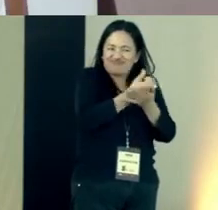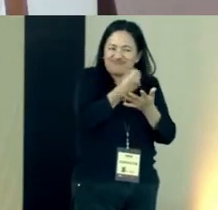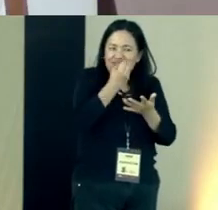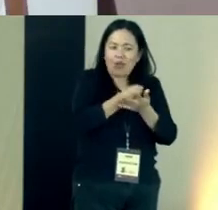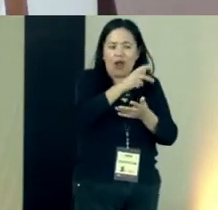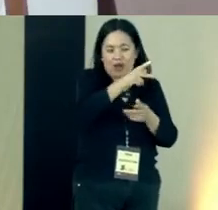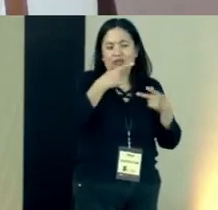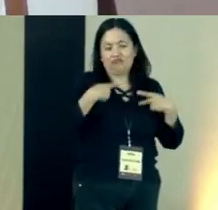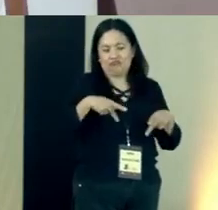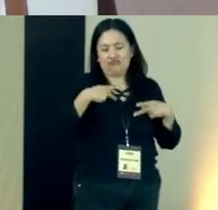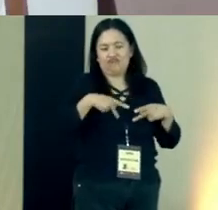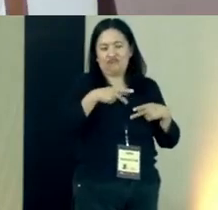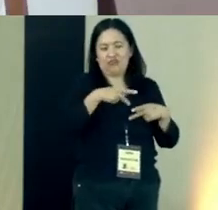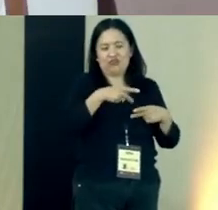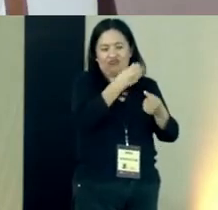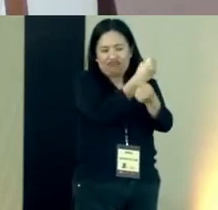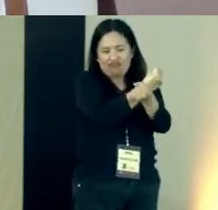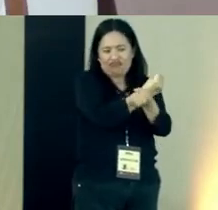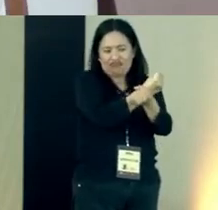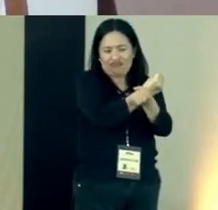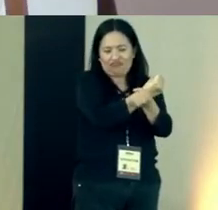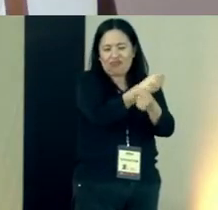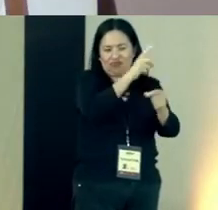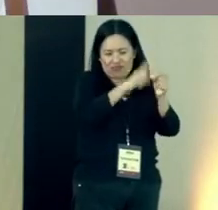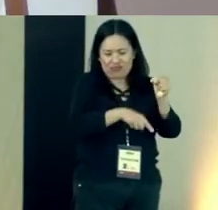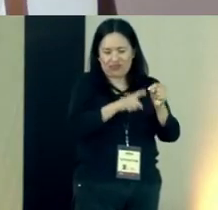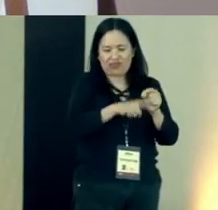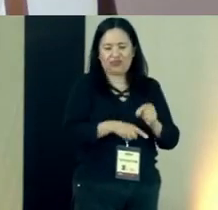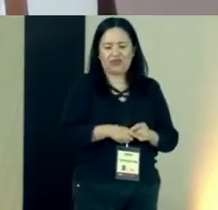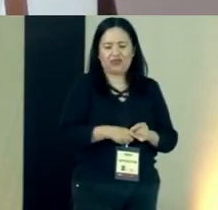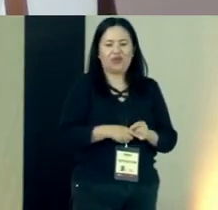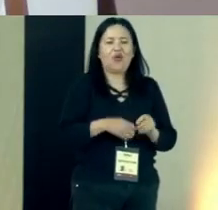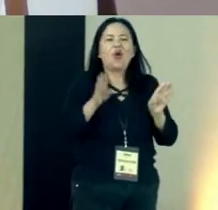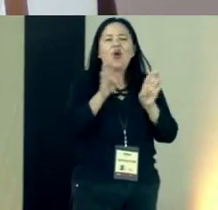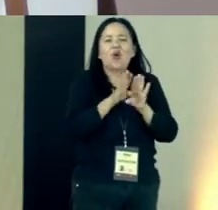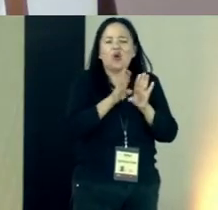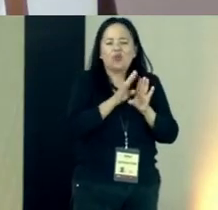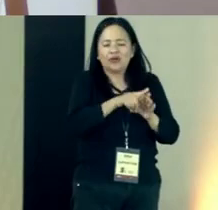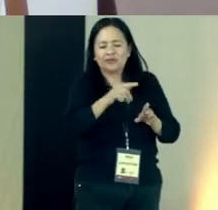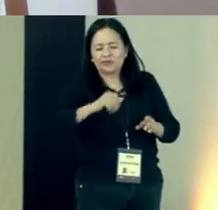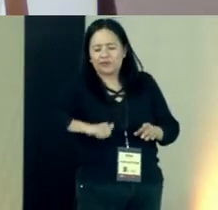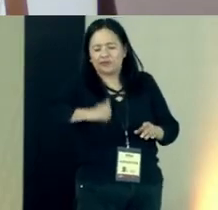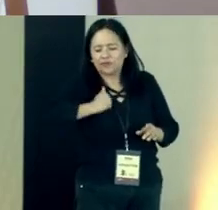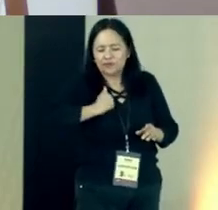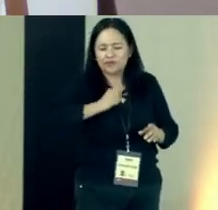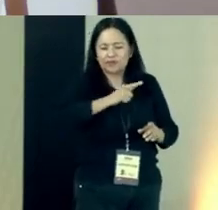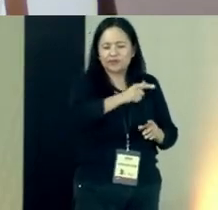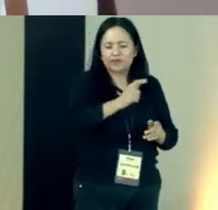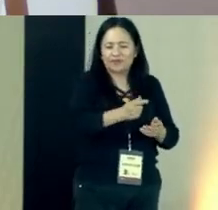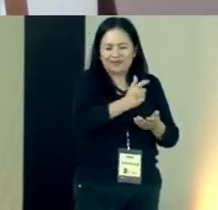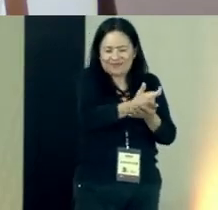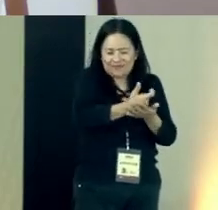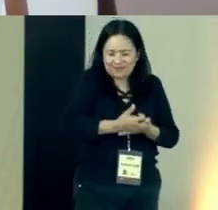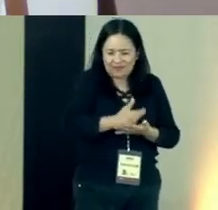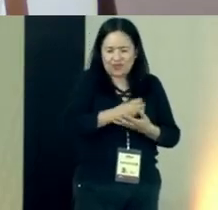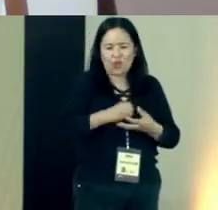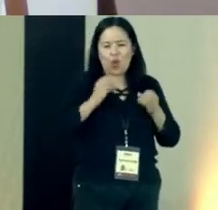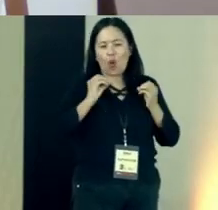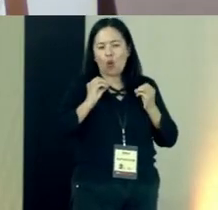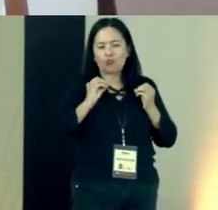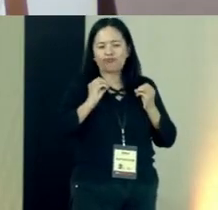estaban a punto de salir del sistema de la esclavitud, de qué maneras querían aprovecharse de las indemnizaciones o